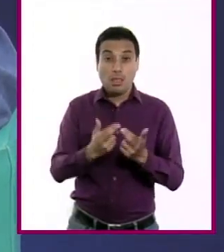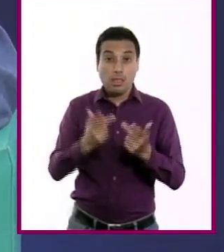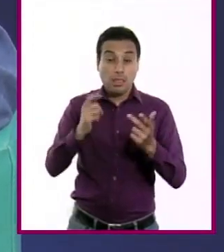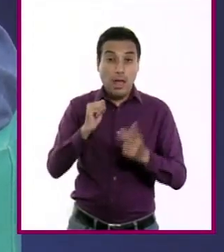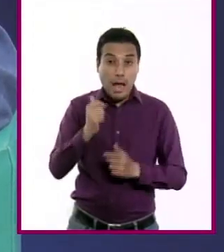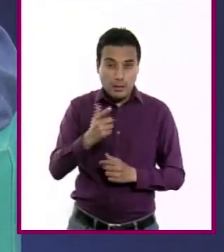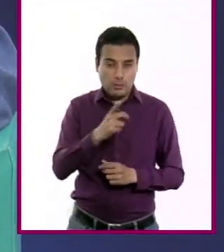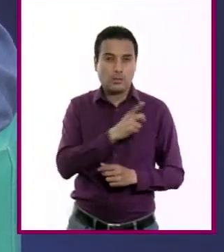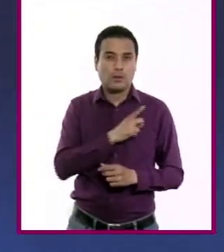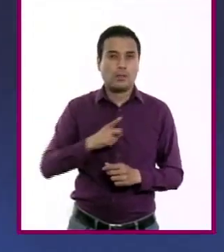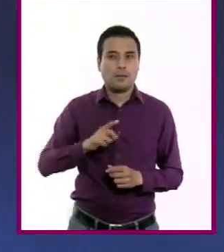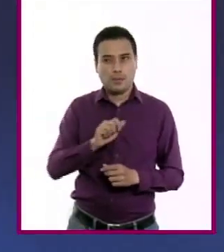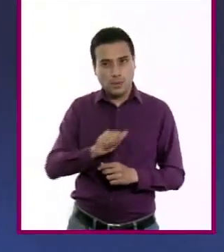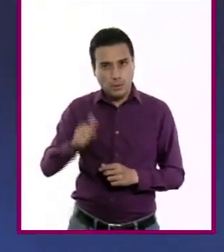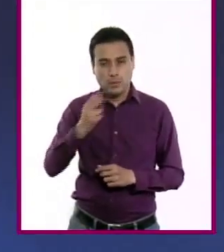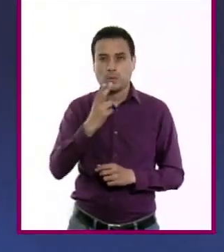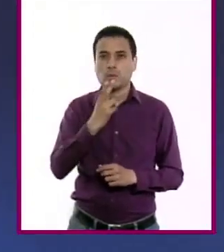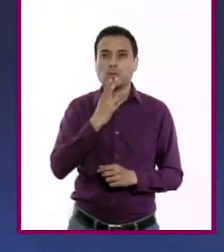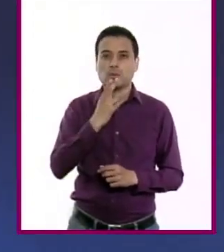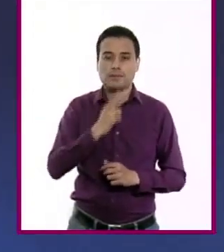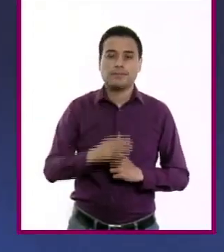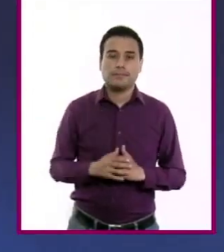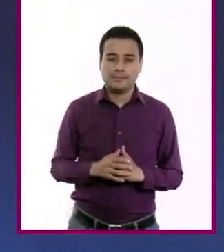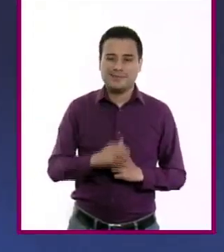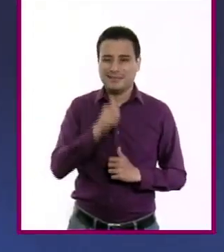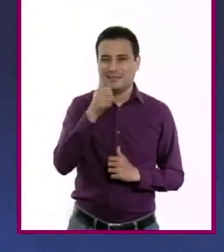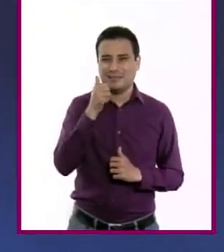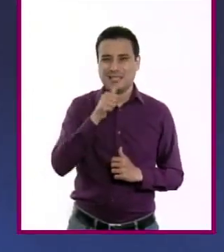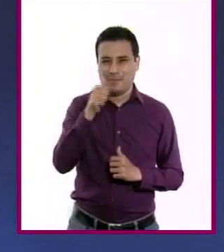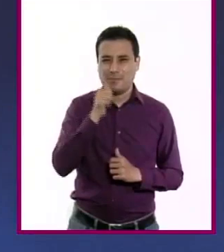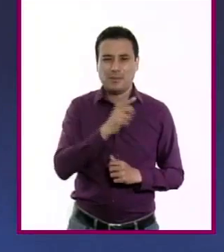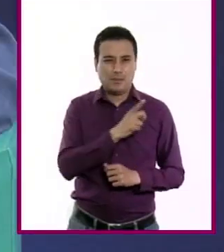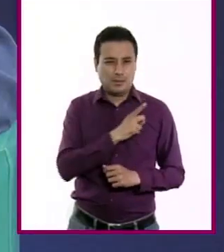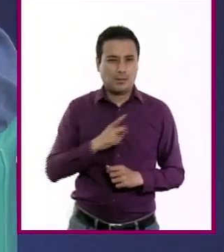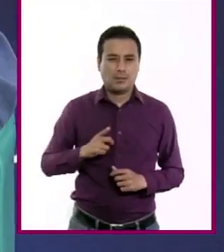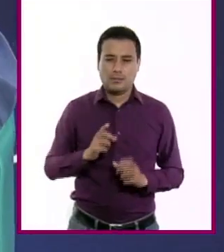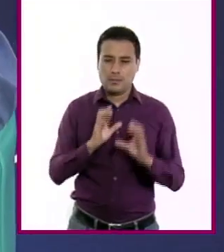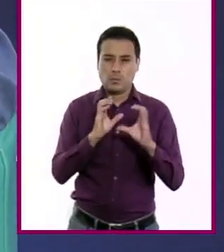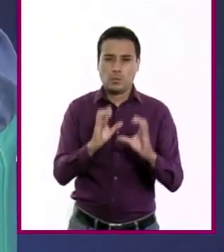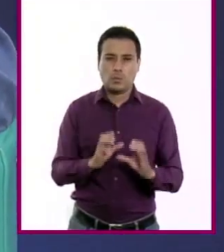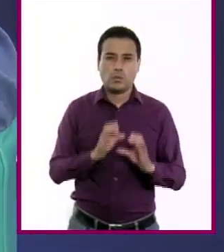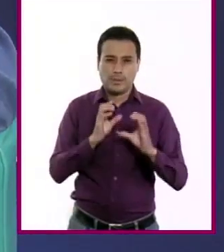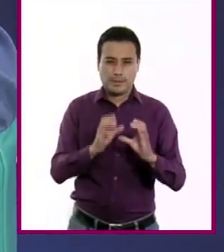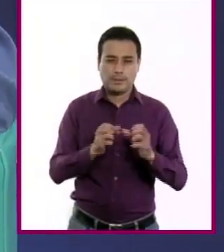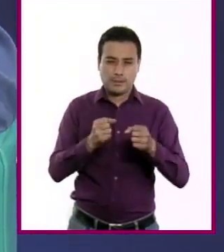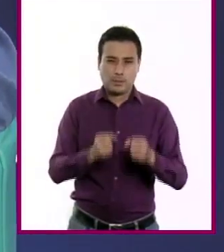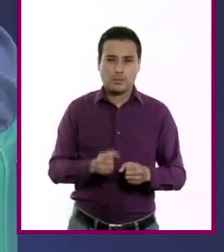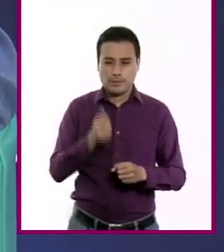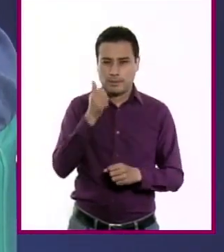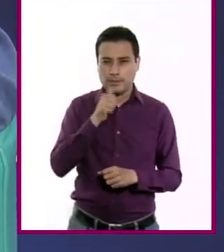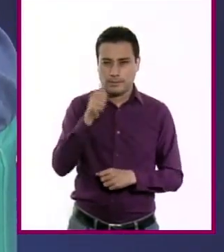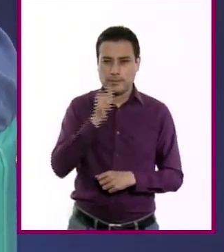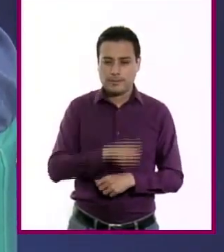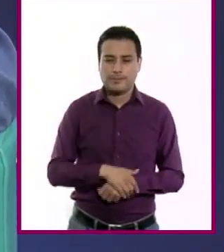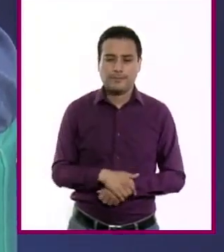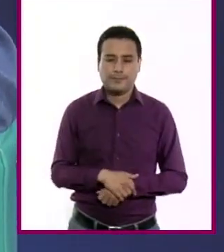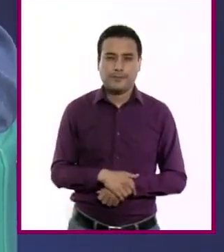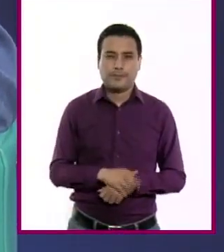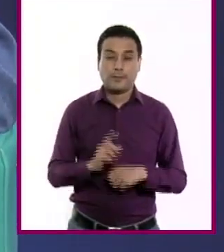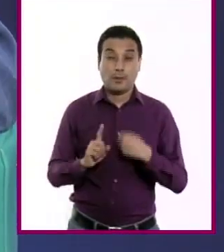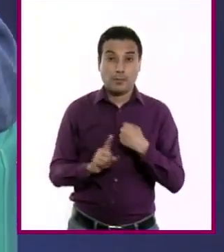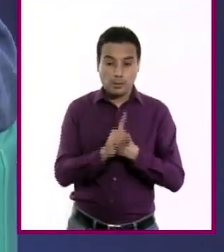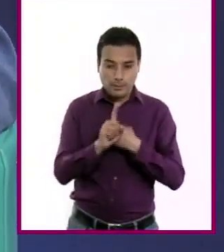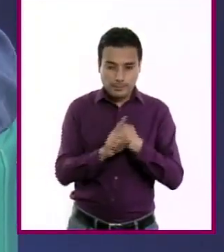reparan el equipo, en lo que se tiene siempre... tener bloques adicionales de seguridad para evitar que siga pasando